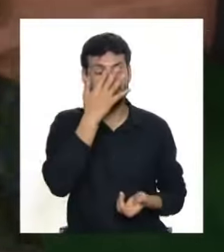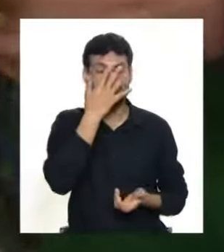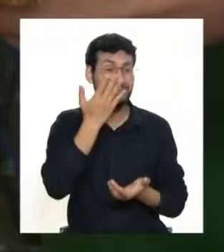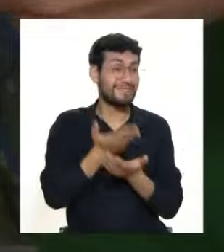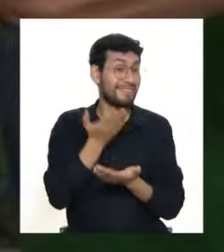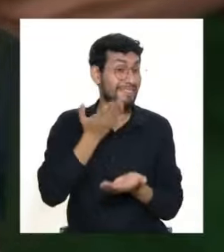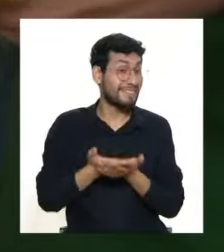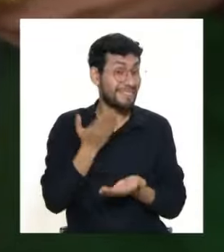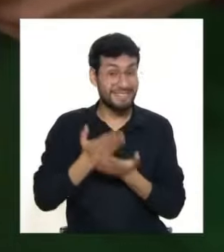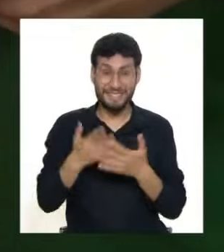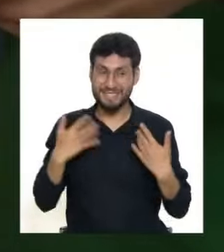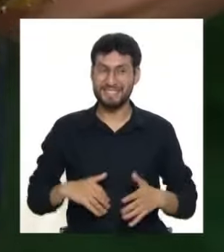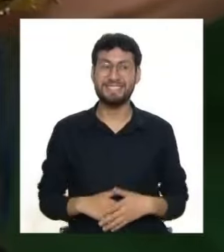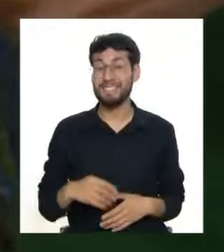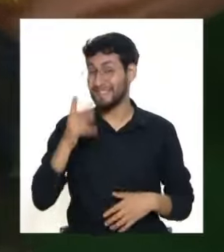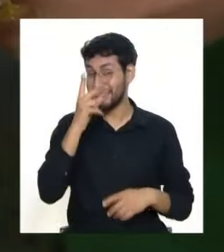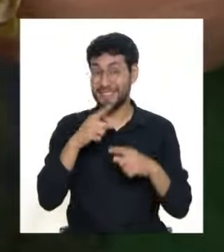La prueba de miren, fuego. Mira,